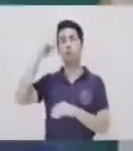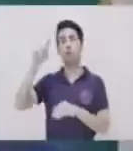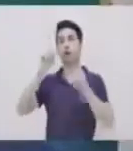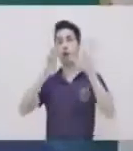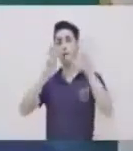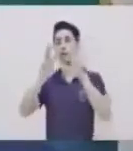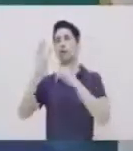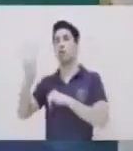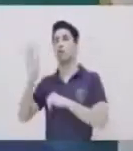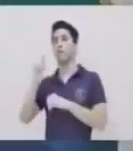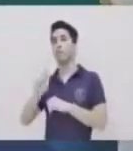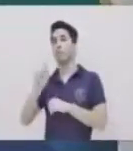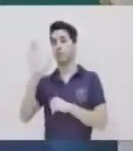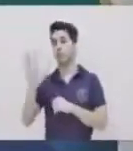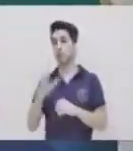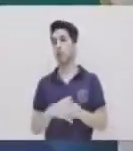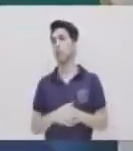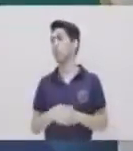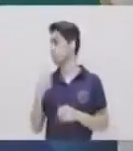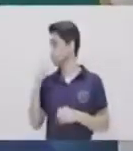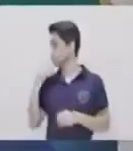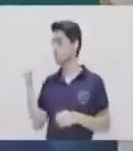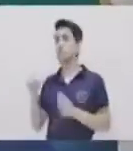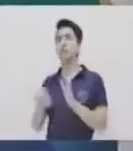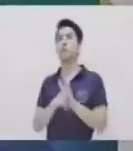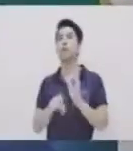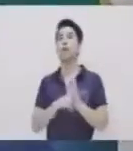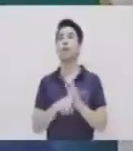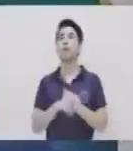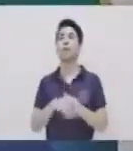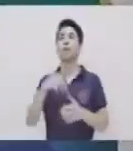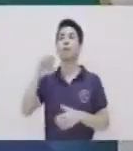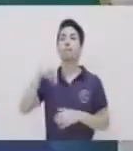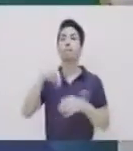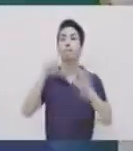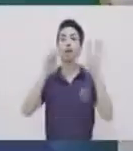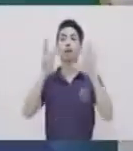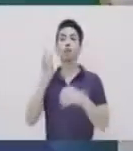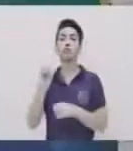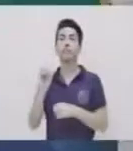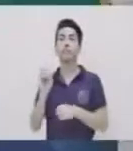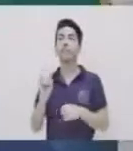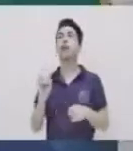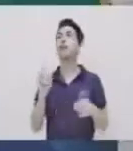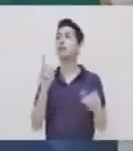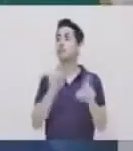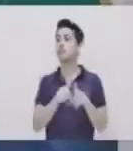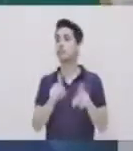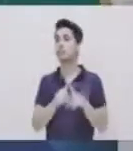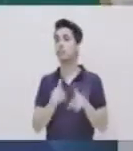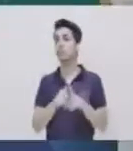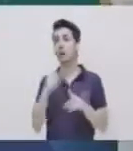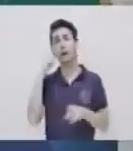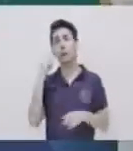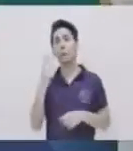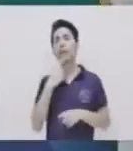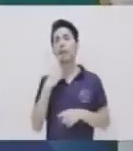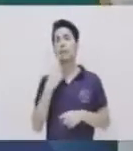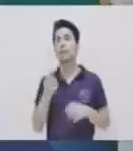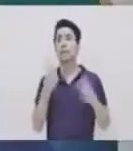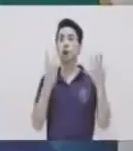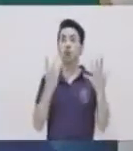a 89.5. Y veamos que, por ejemplo, el percentil 80 va a ser lo mismo que el decil